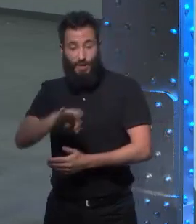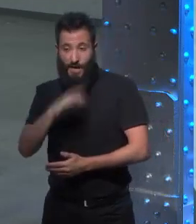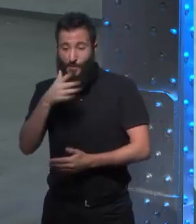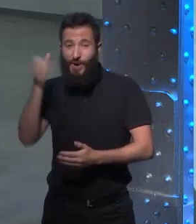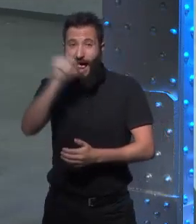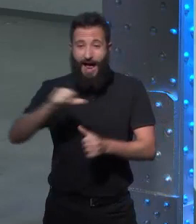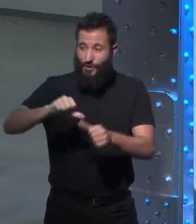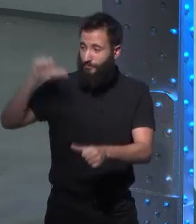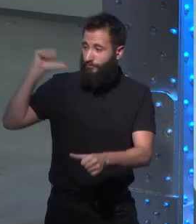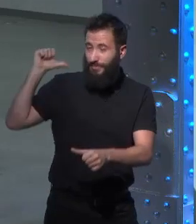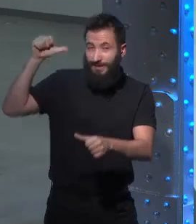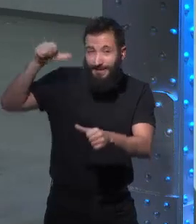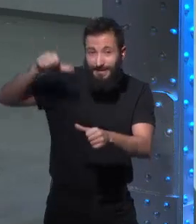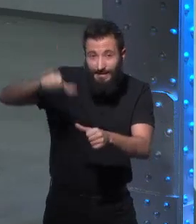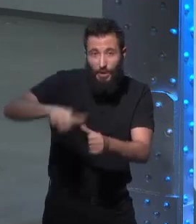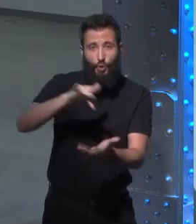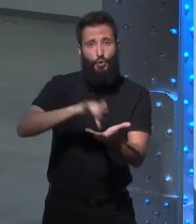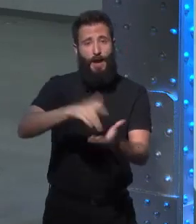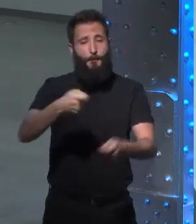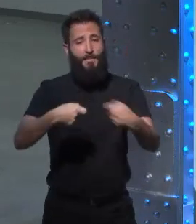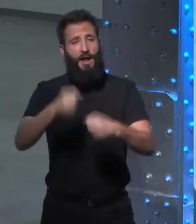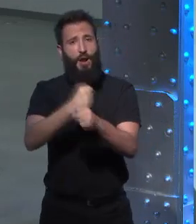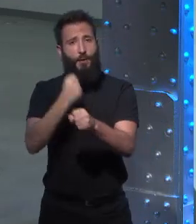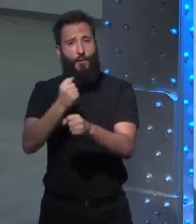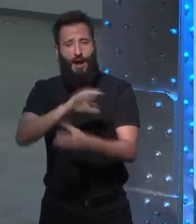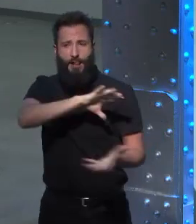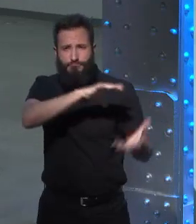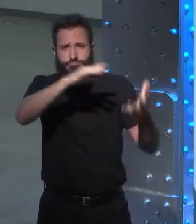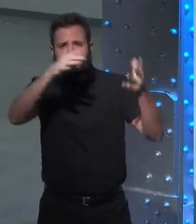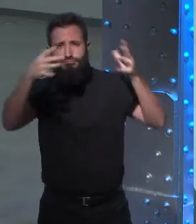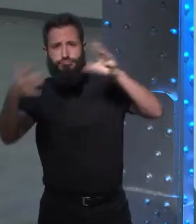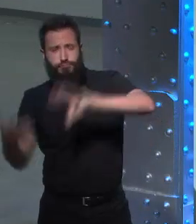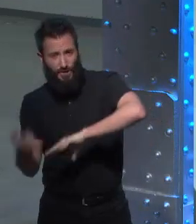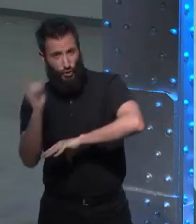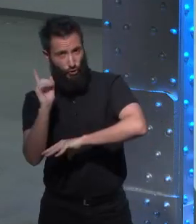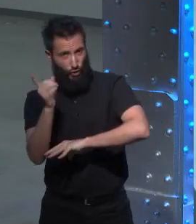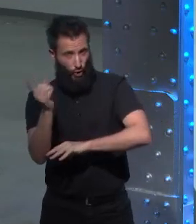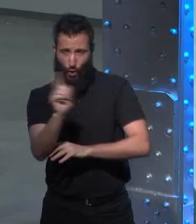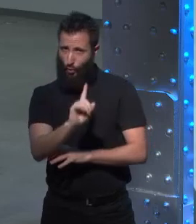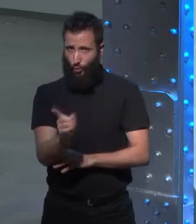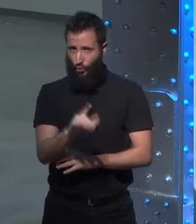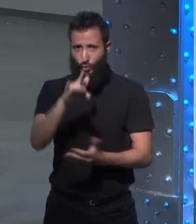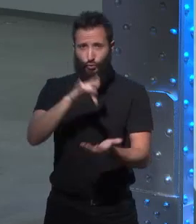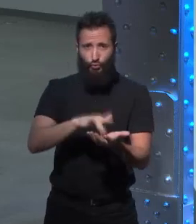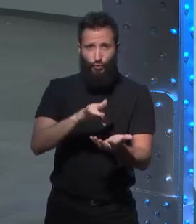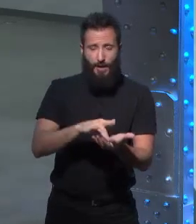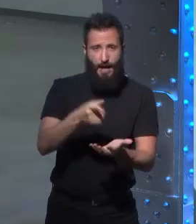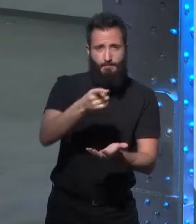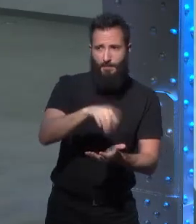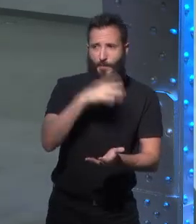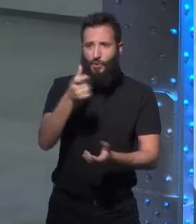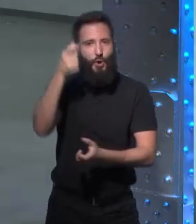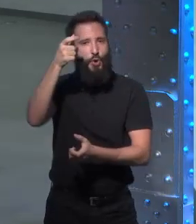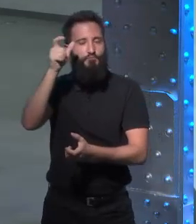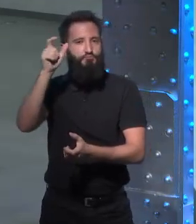años el mercado laboral no solo ha vivido una transformación y ha tenido que cambiar y ha sido impactado por